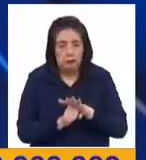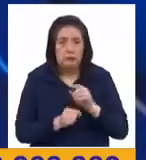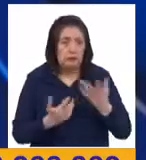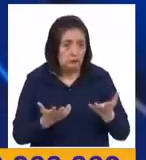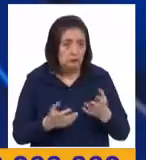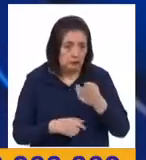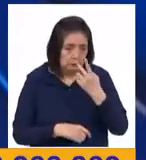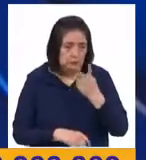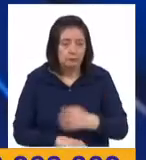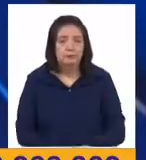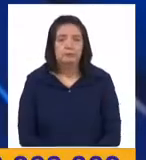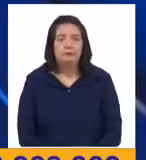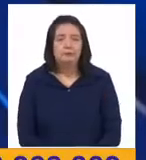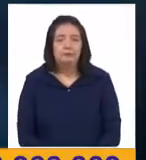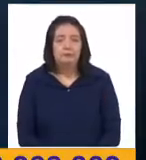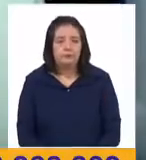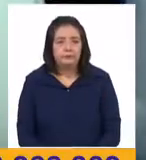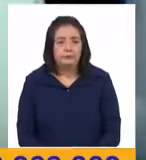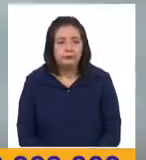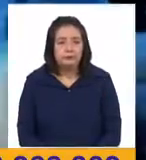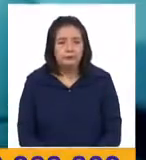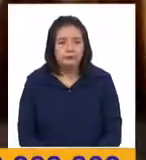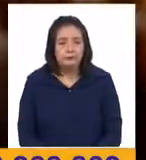Vamos ahora con la cuña.